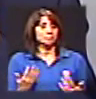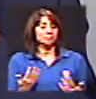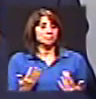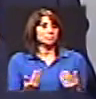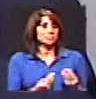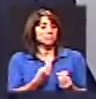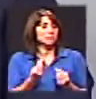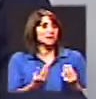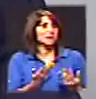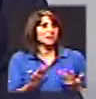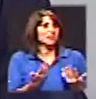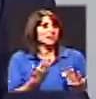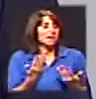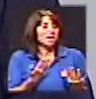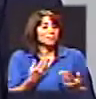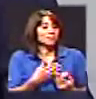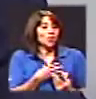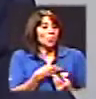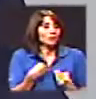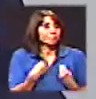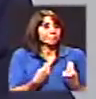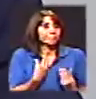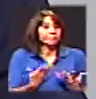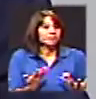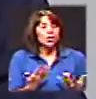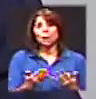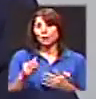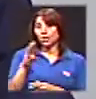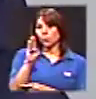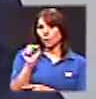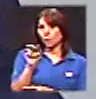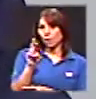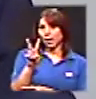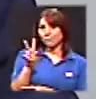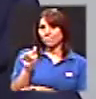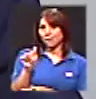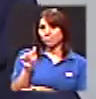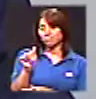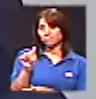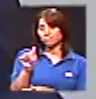¿qué le llama? ¿Qué le inquieta? Bueno, Barba y toda la provincia